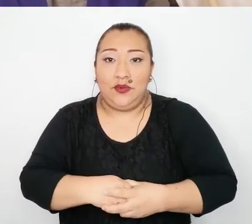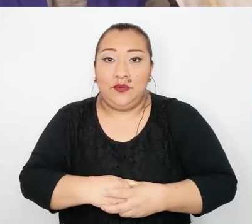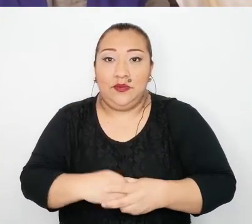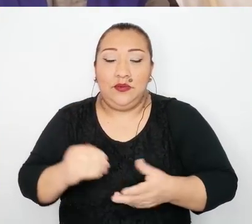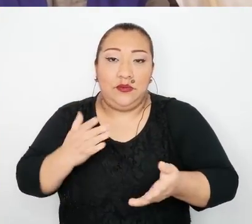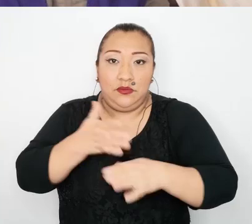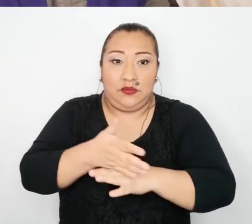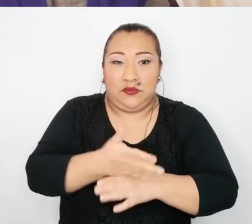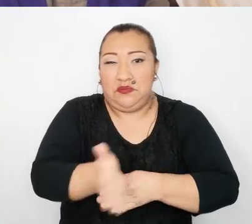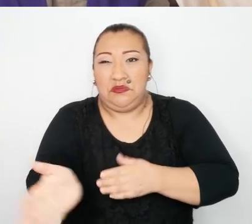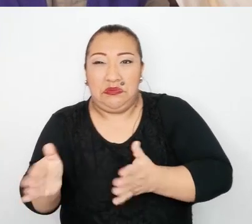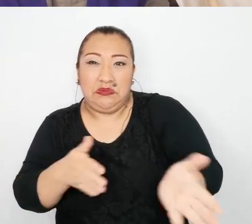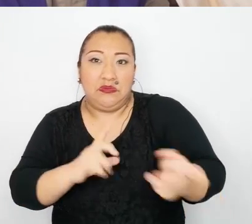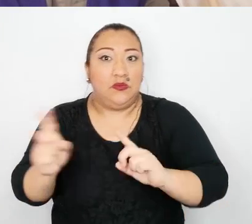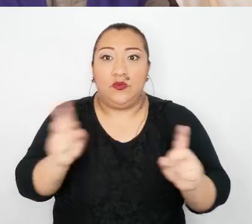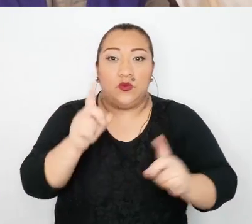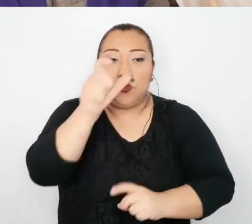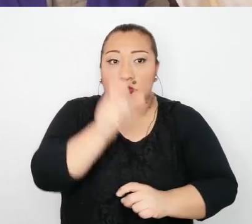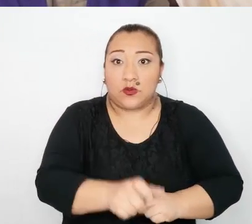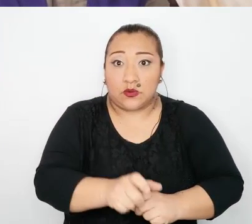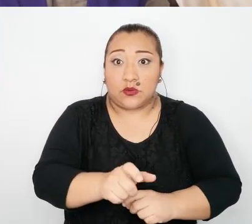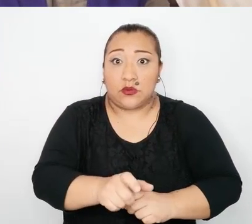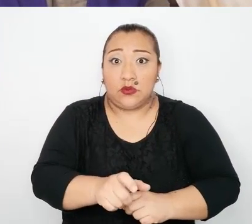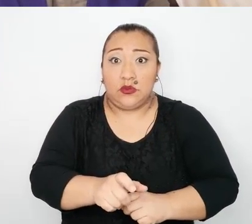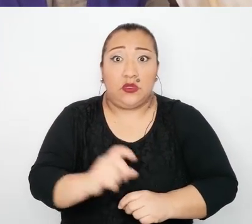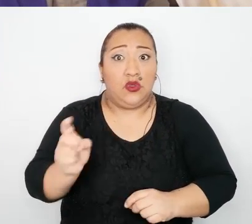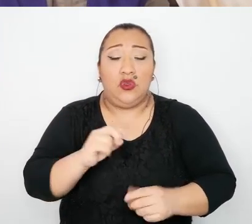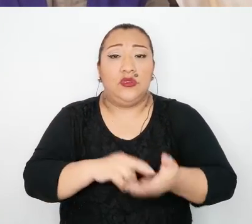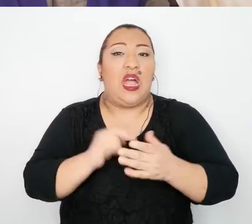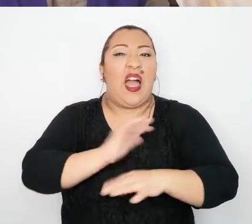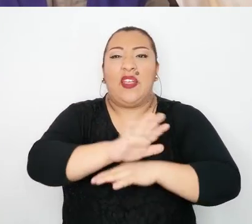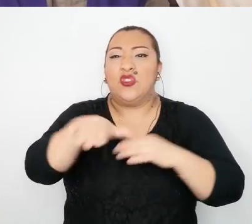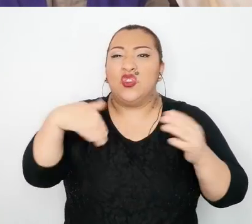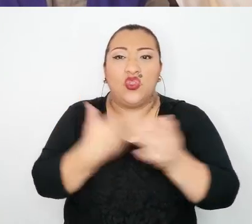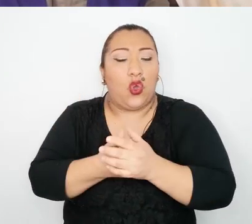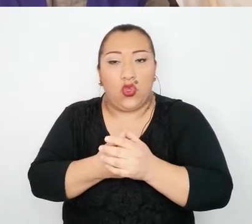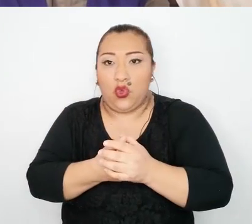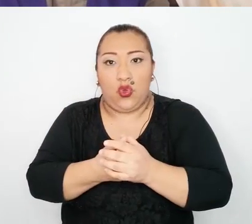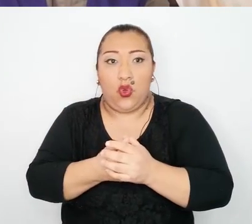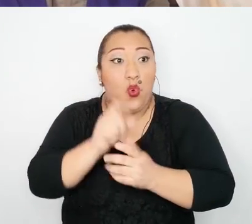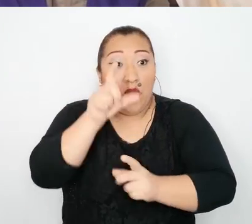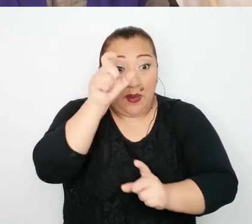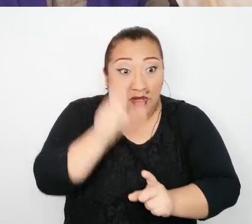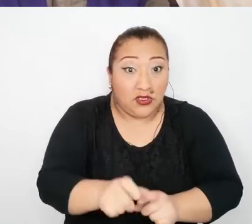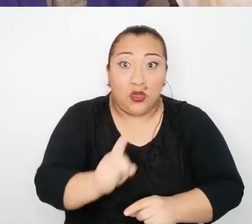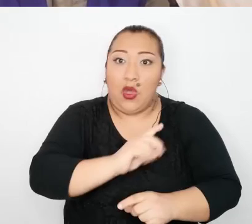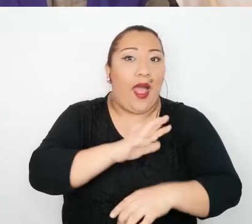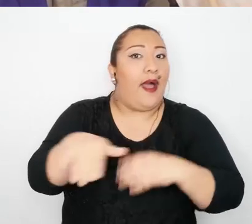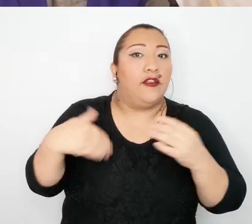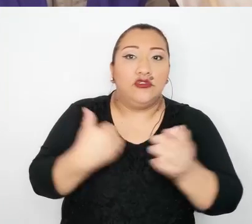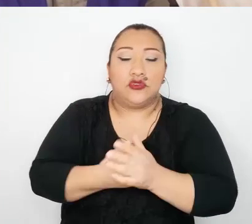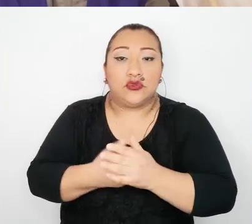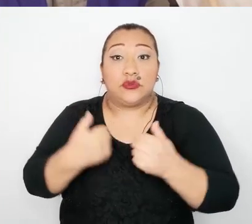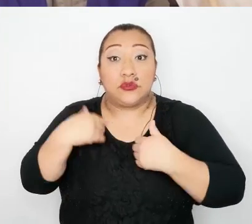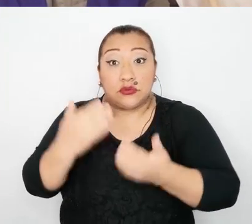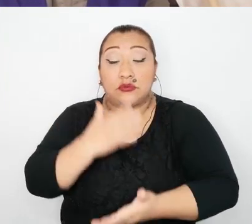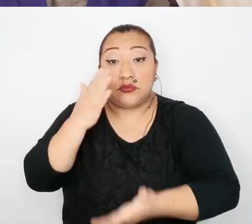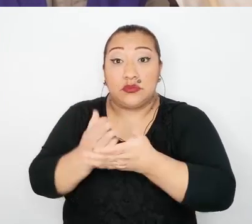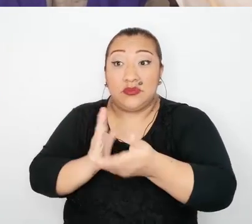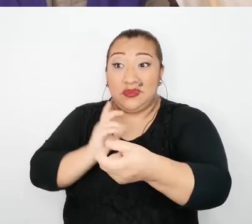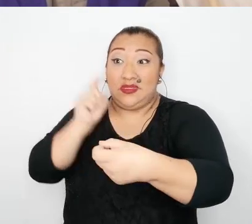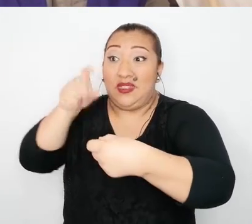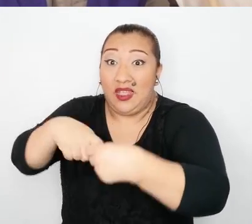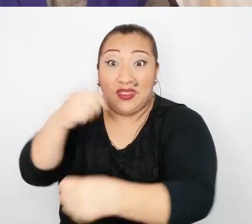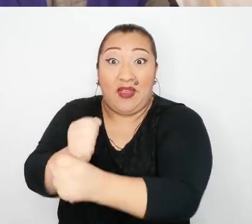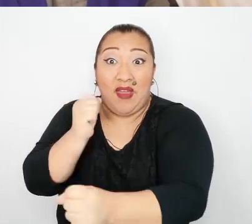está enderezado, individualizado a una persona en general, sino a todo aquel que tenga